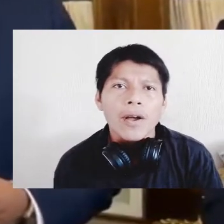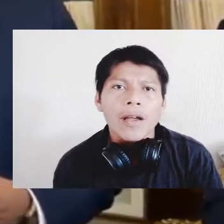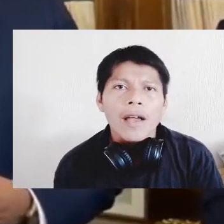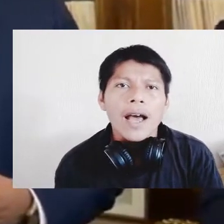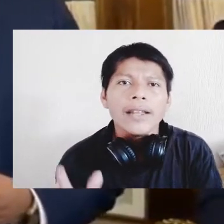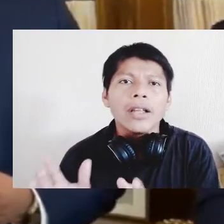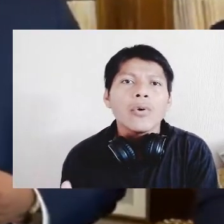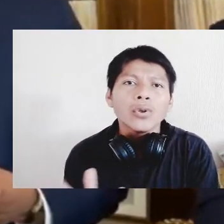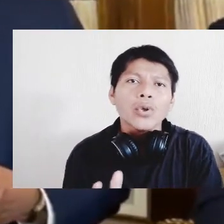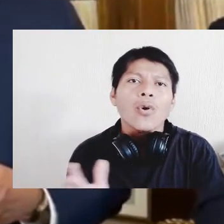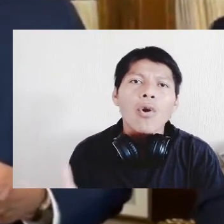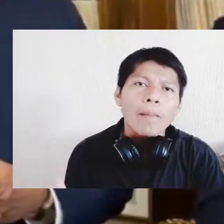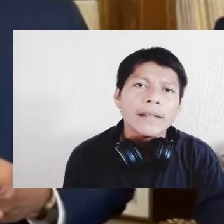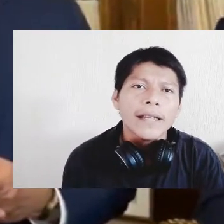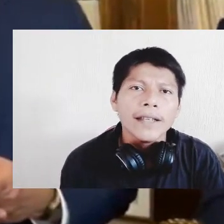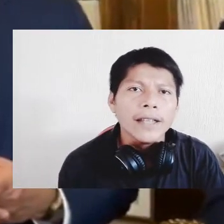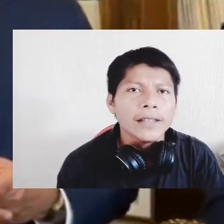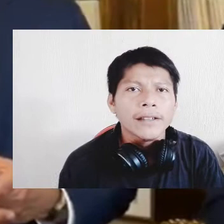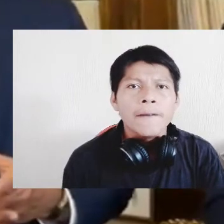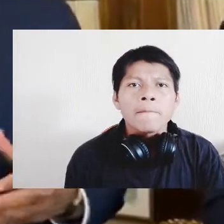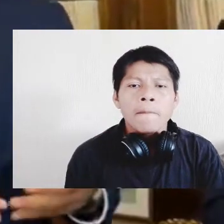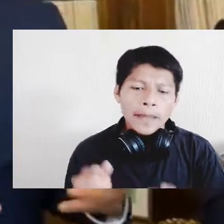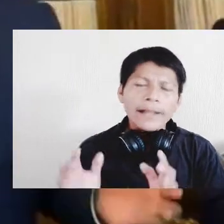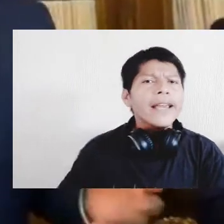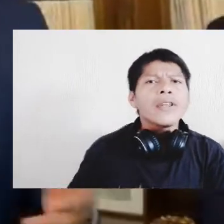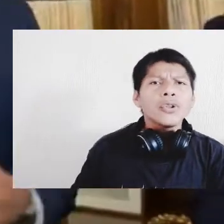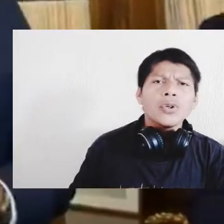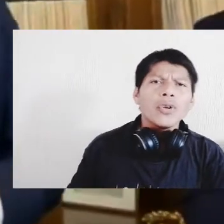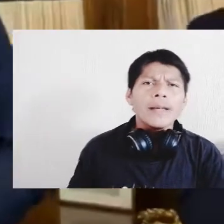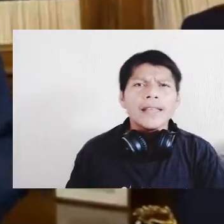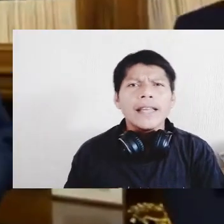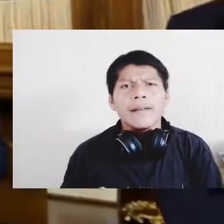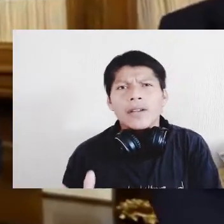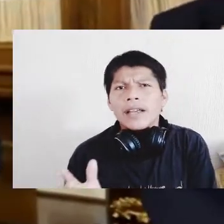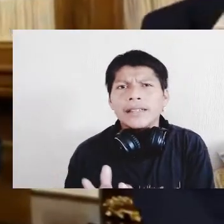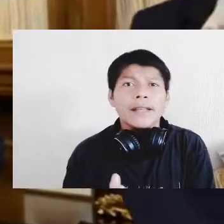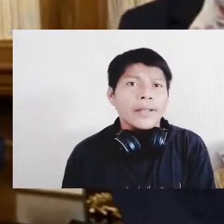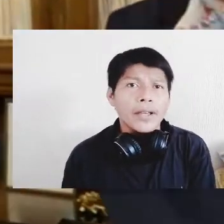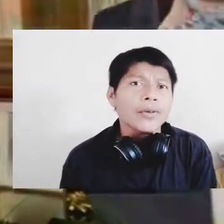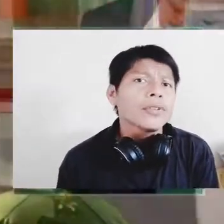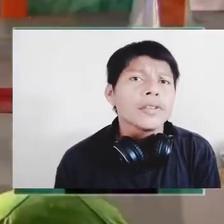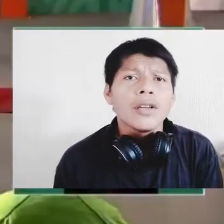Tabasco, Adán Augusto López Hernández. El día de hoy yo no iba a hacer